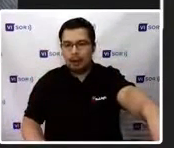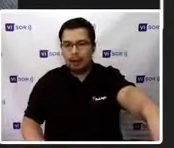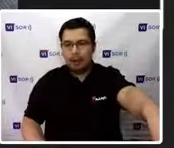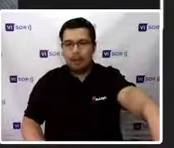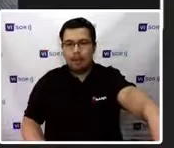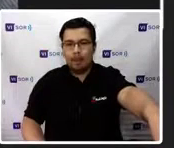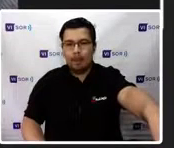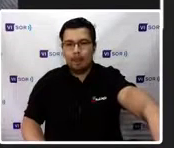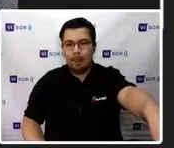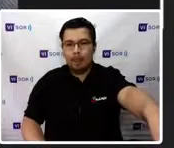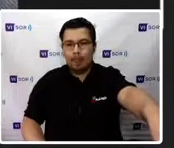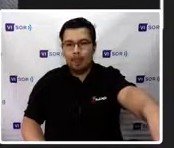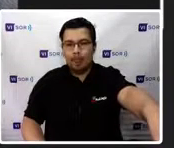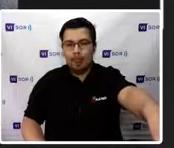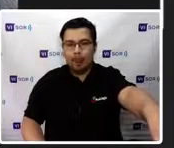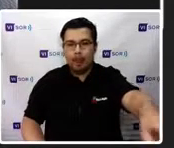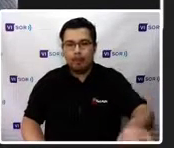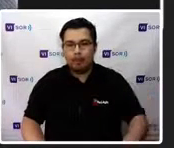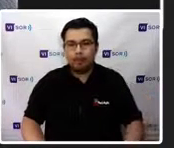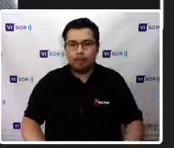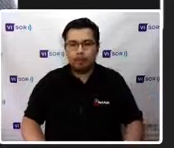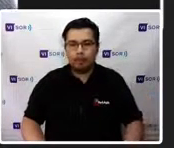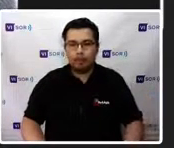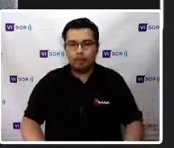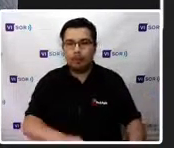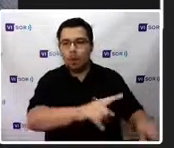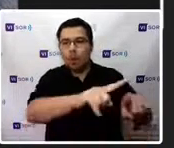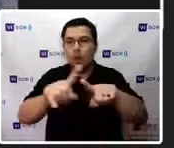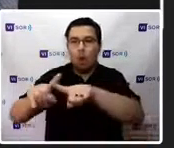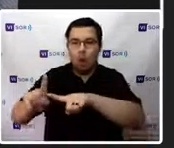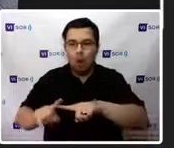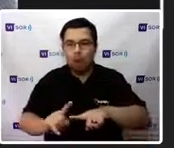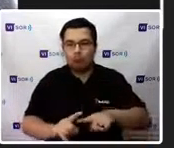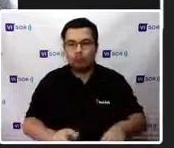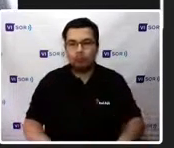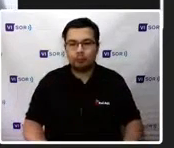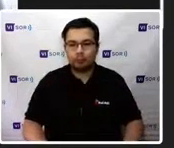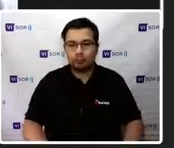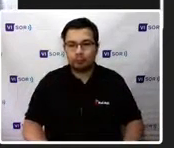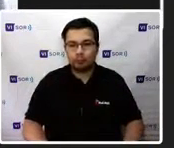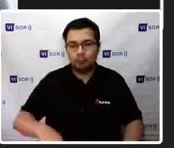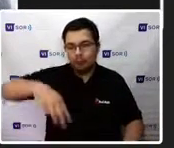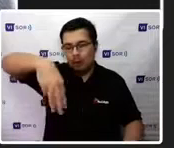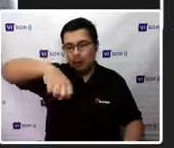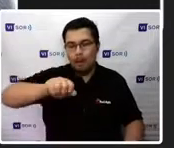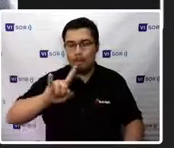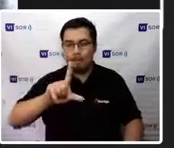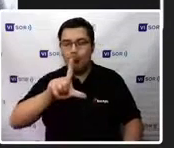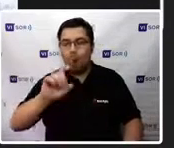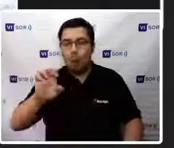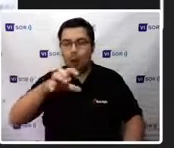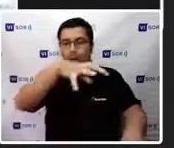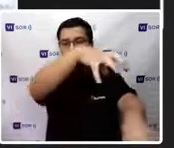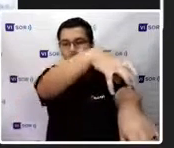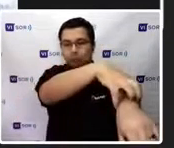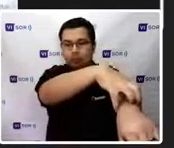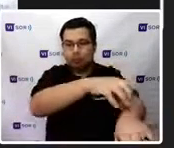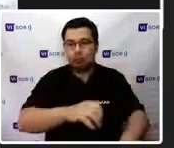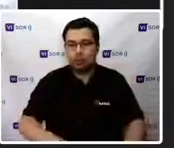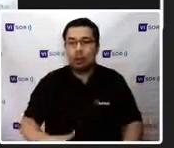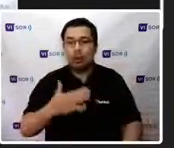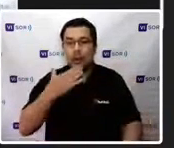Son muy variadas las actividades, digamos. Los primeros años en actividades más deportivas como la bicicleta, el